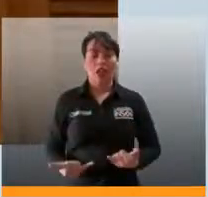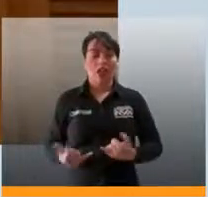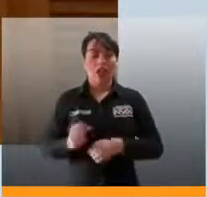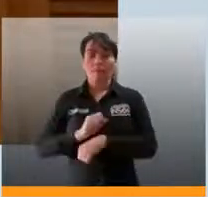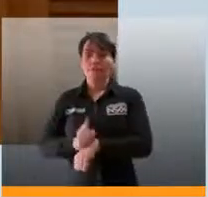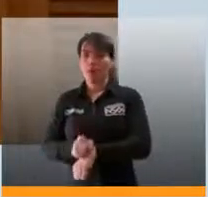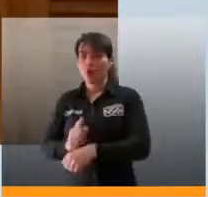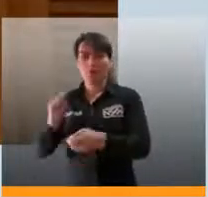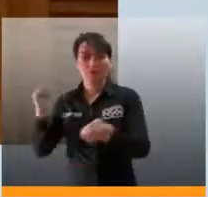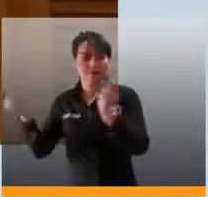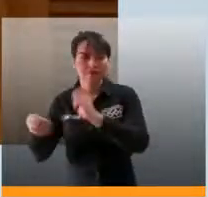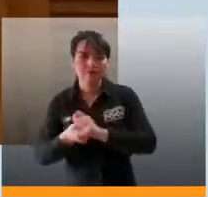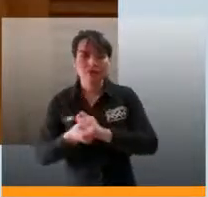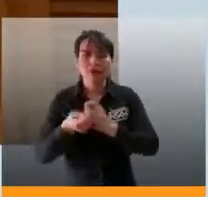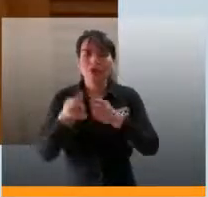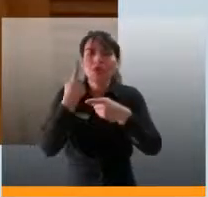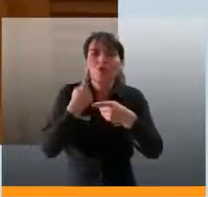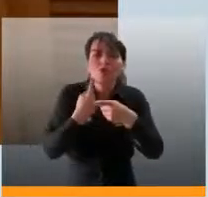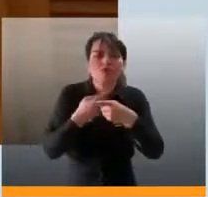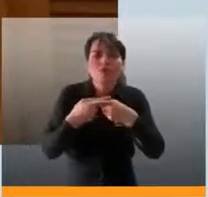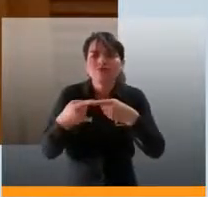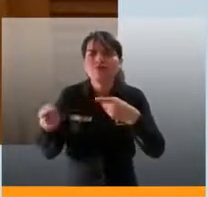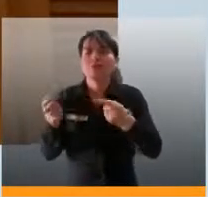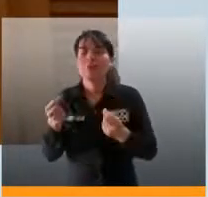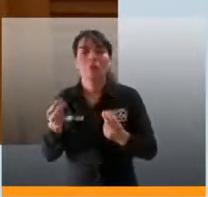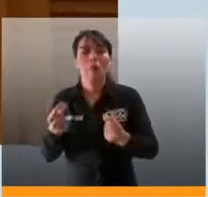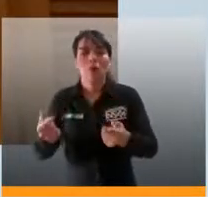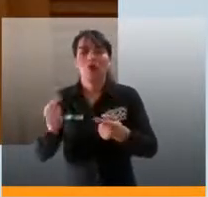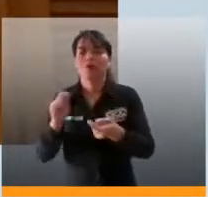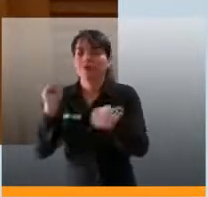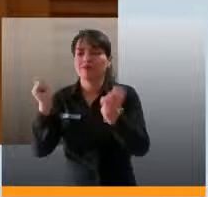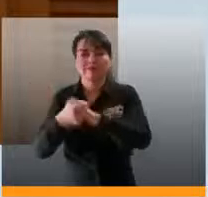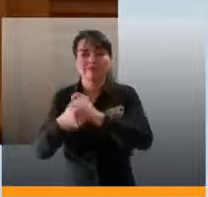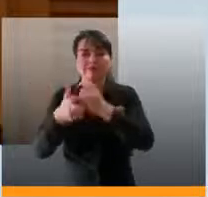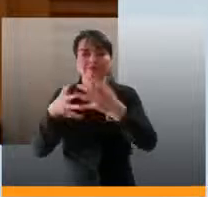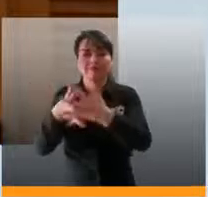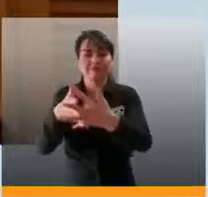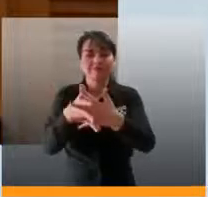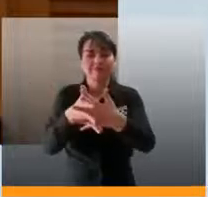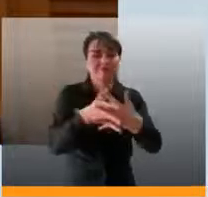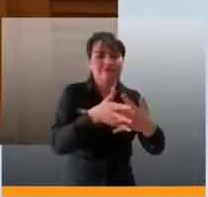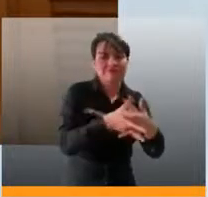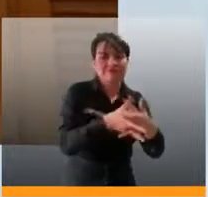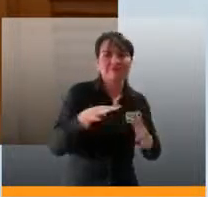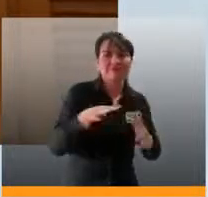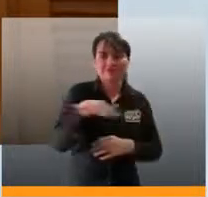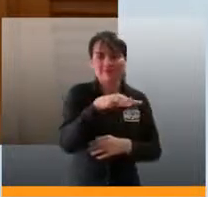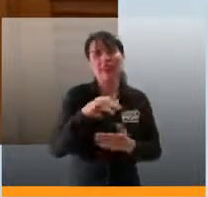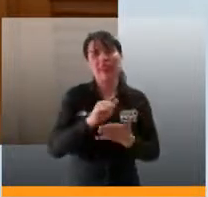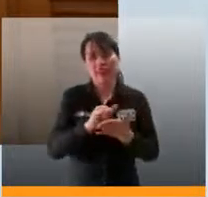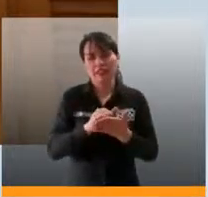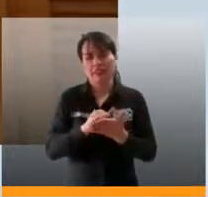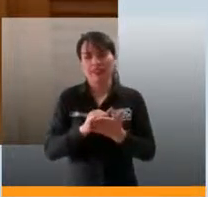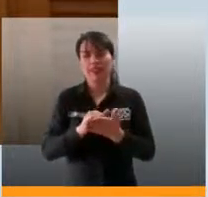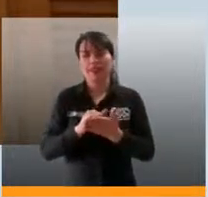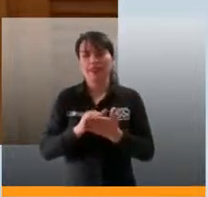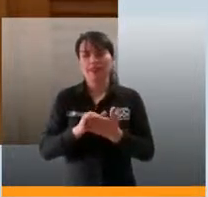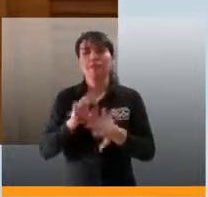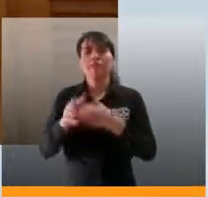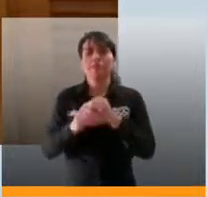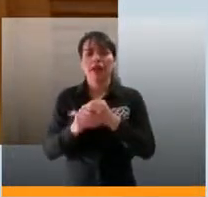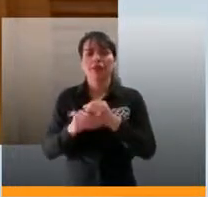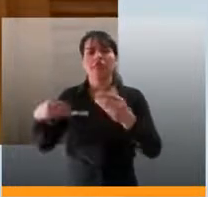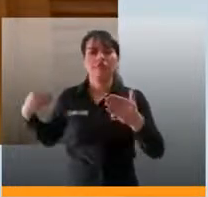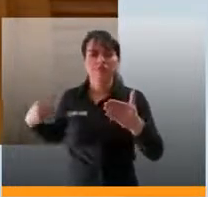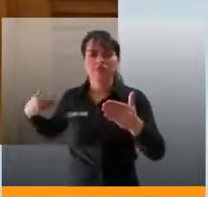de días se hizo todas las adaptaciones institucionales posibles, y a lo largo